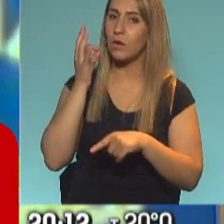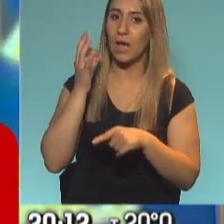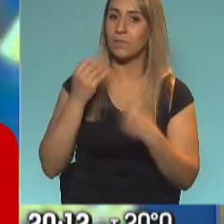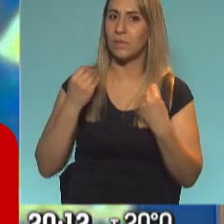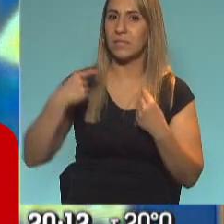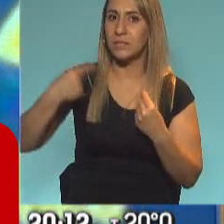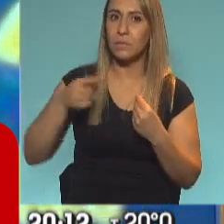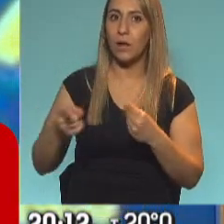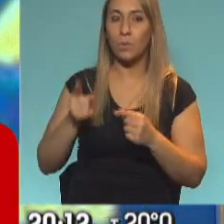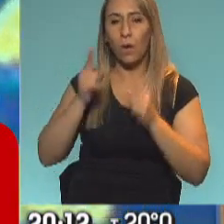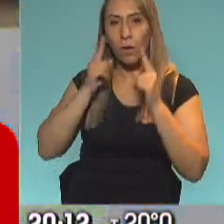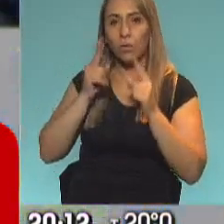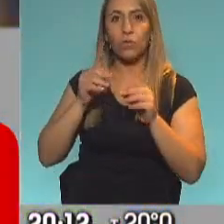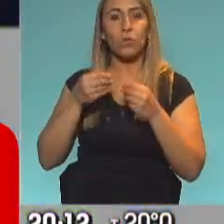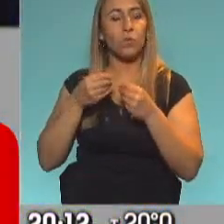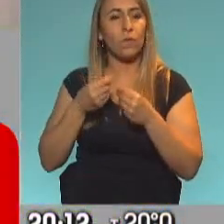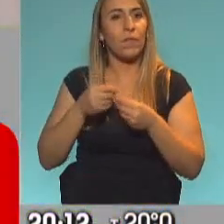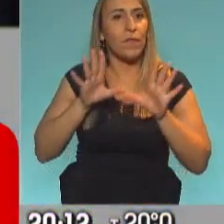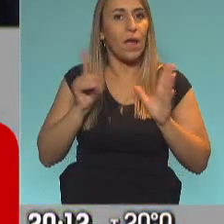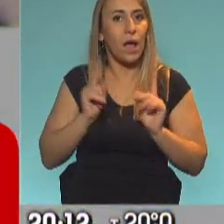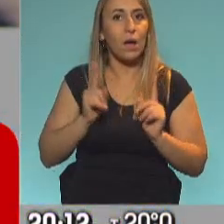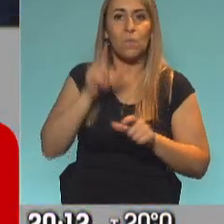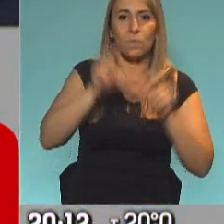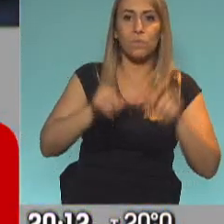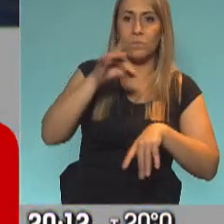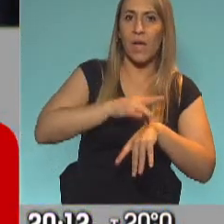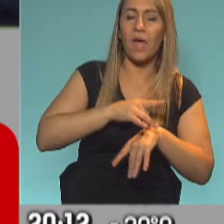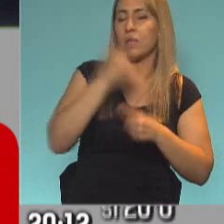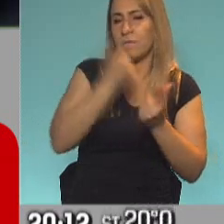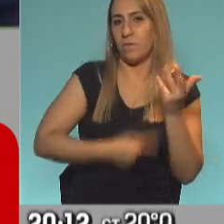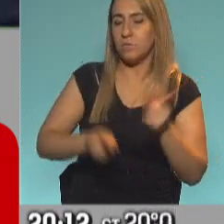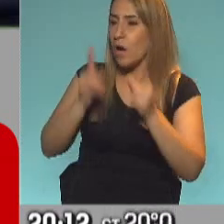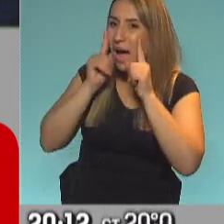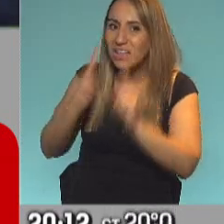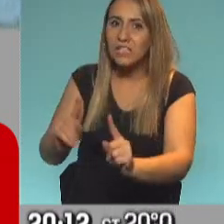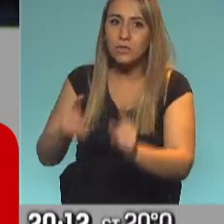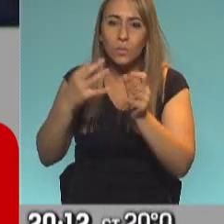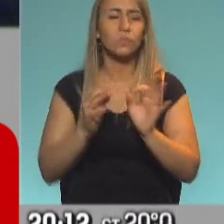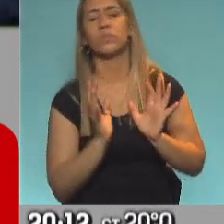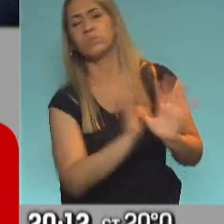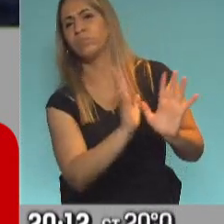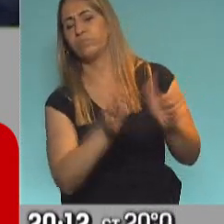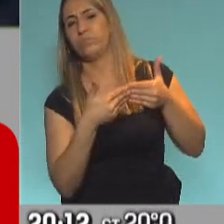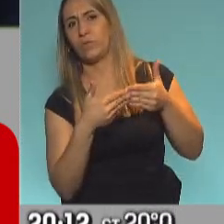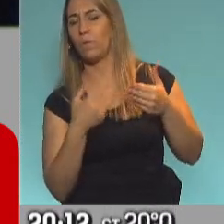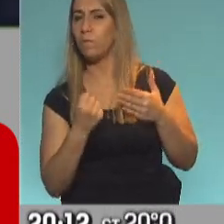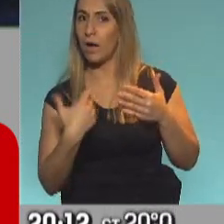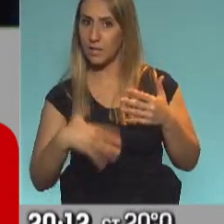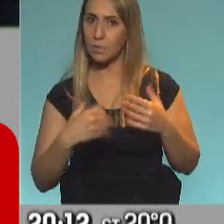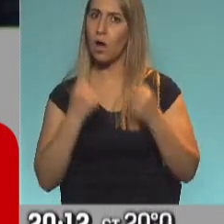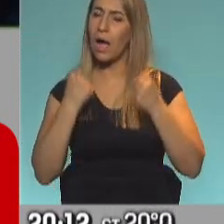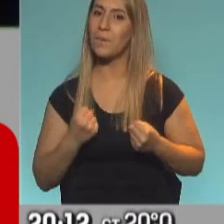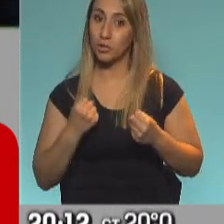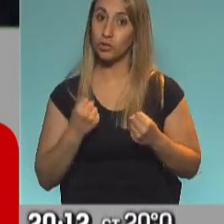él sabía... porque estaba a conciencia plena de sus actos, el momento, el estado de salud, pero que no quería